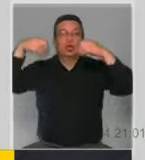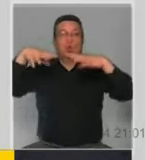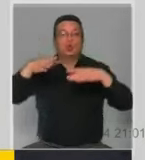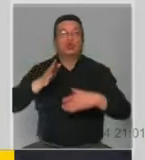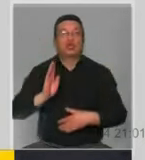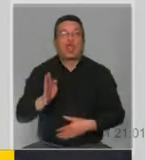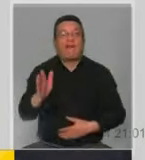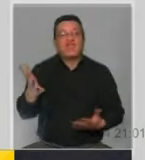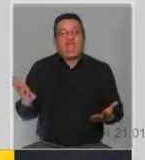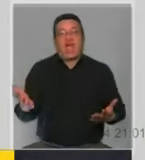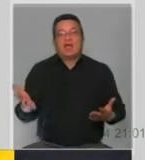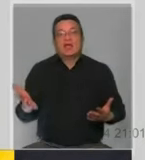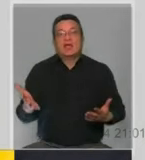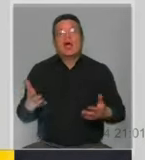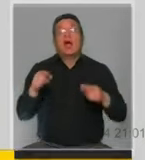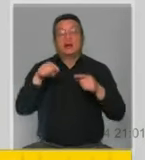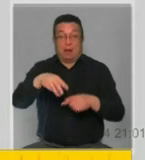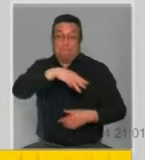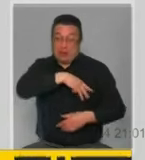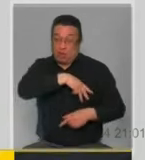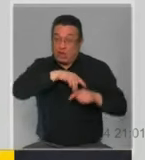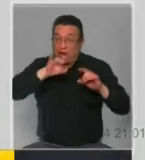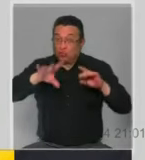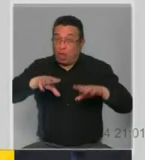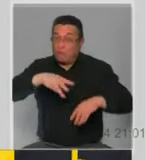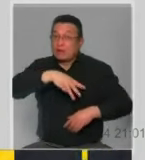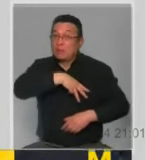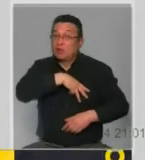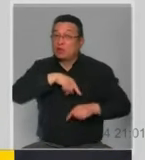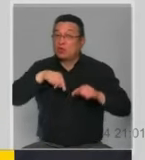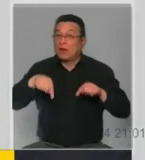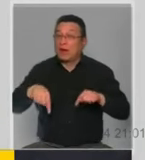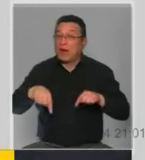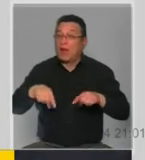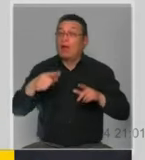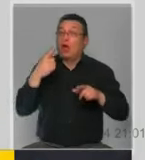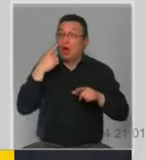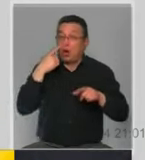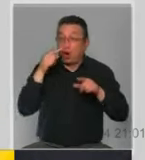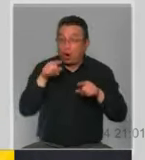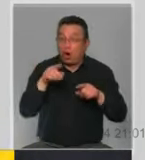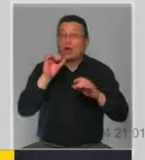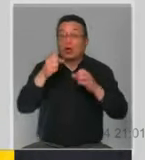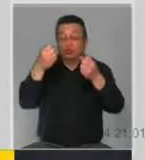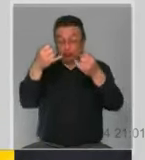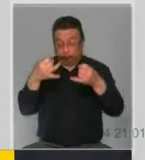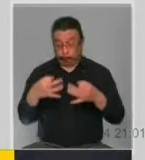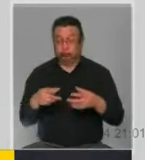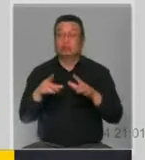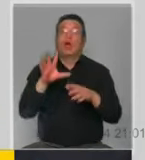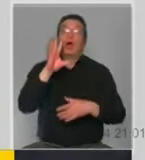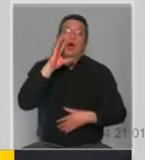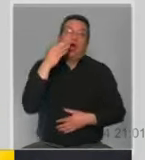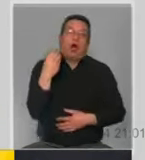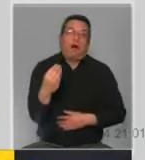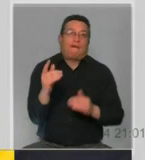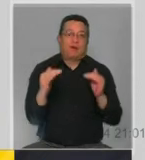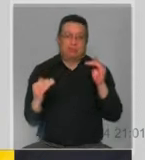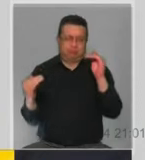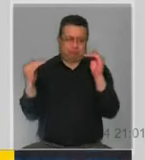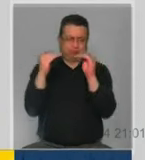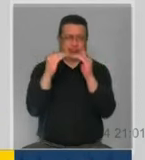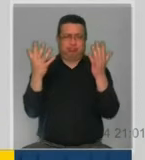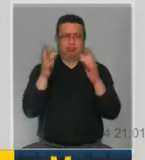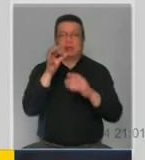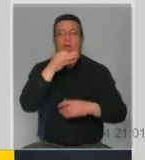eléctrica. Y en eso, la metropolitana. En la región metropolitana, claro que sí. Y eso es un número que evidentemente no cuadra con las